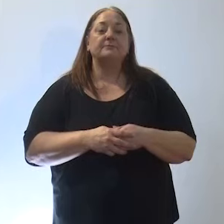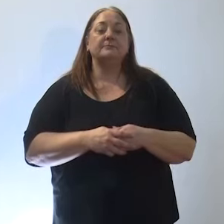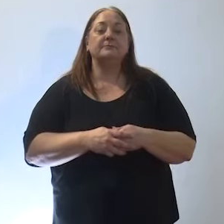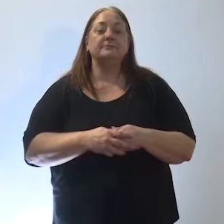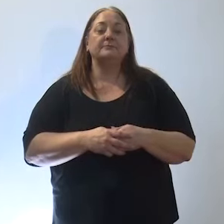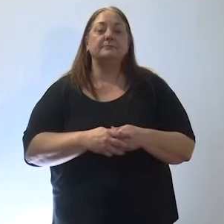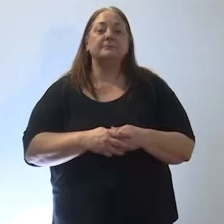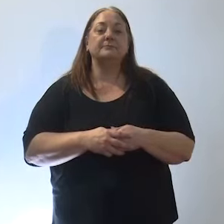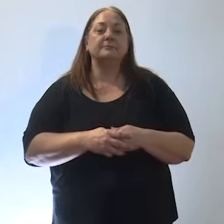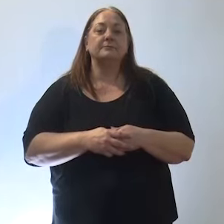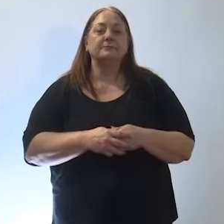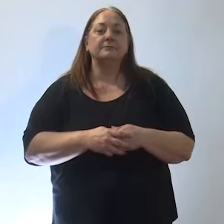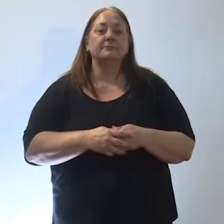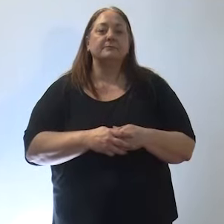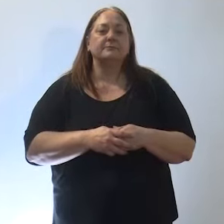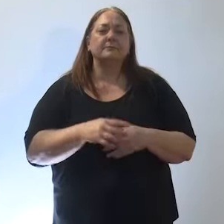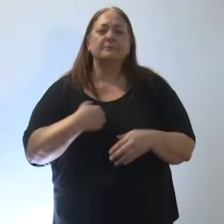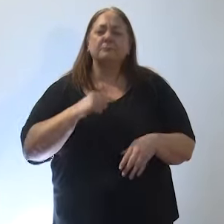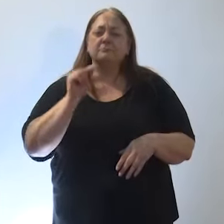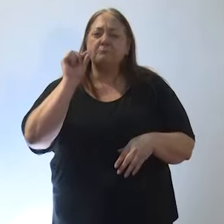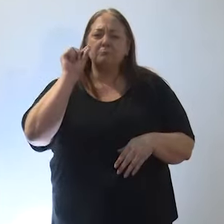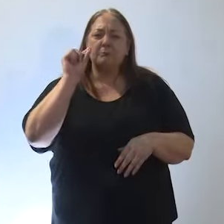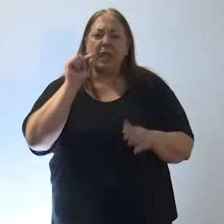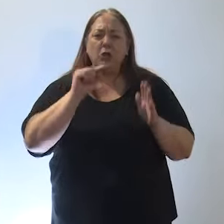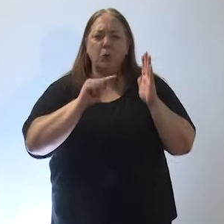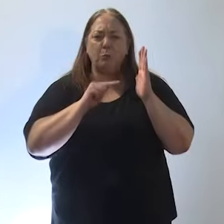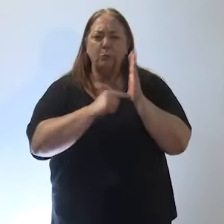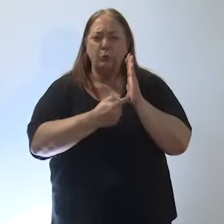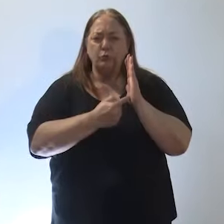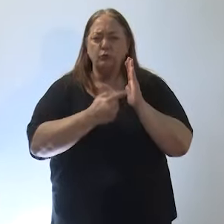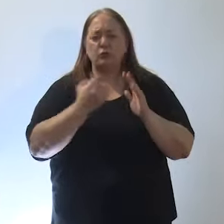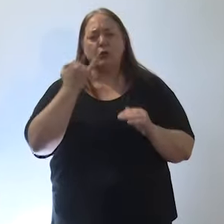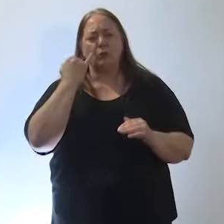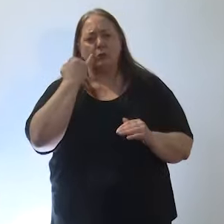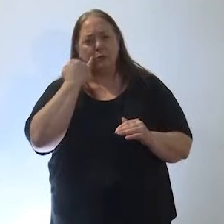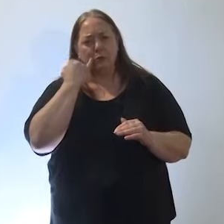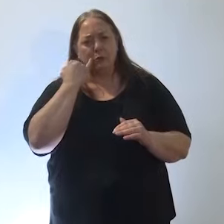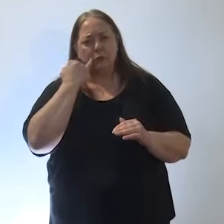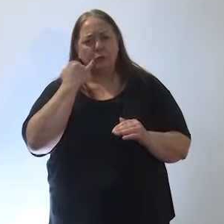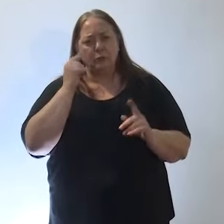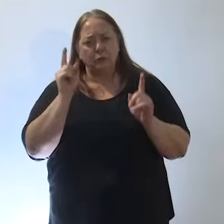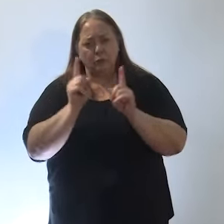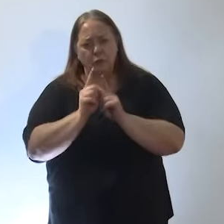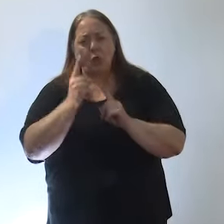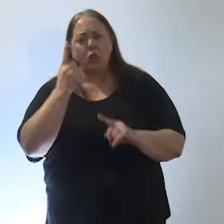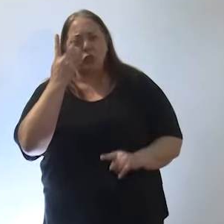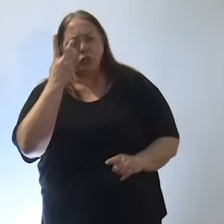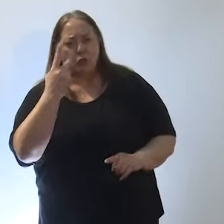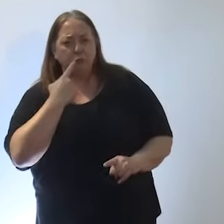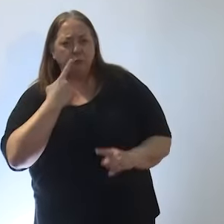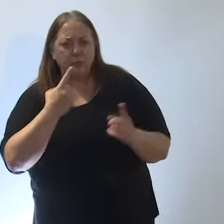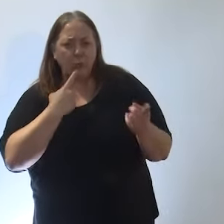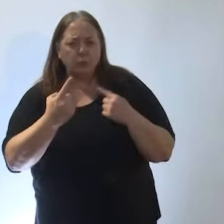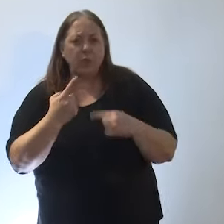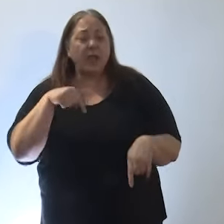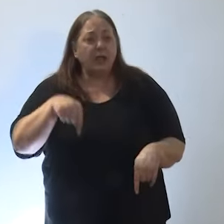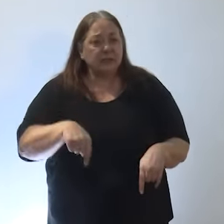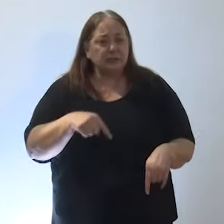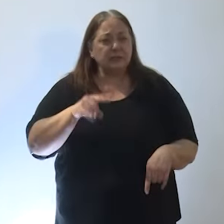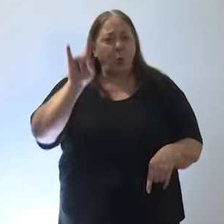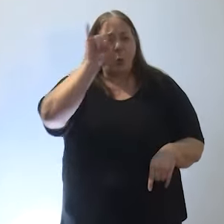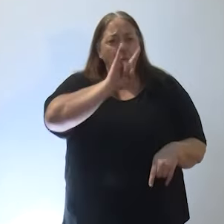una pequeña puntualización y dos preguntas eh Por ahí se dijo que esta es una Universidad Nacional y